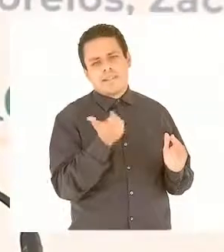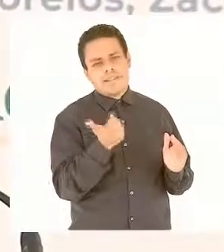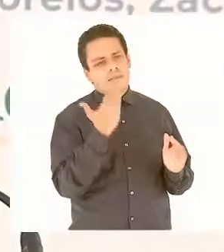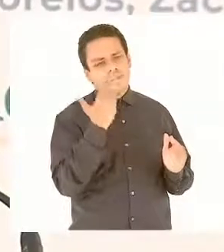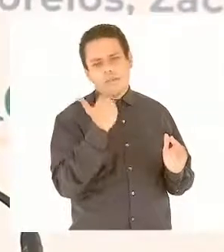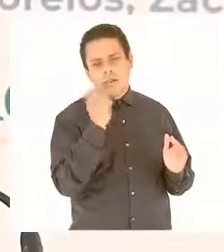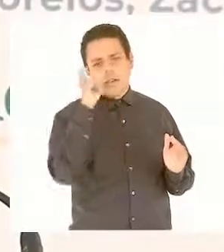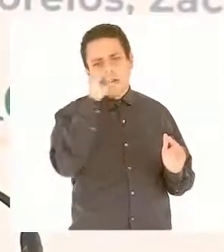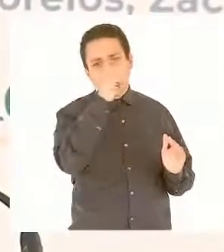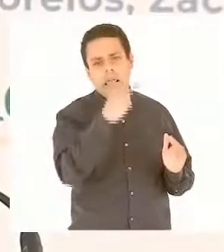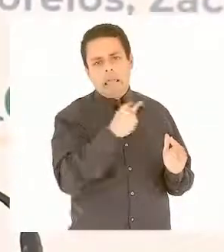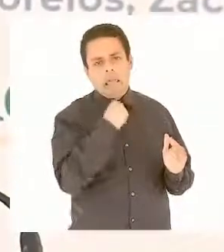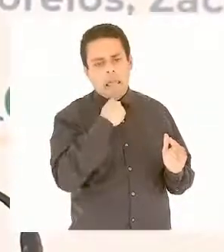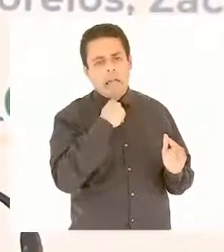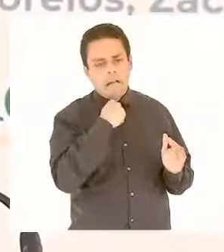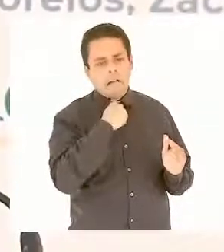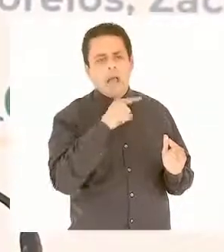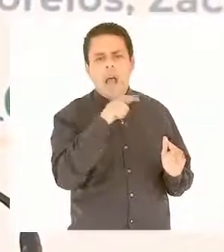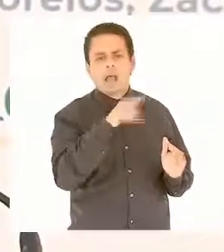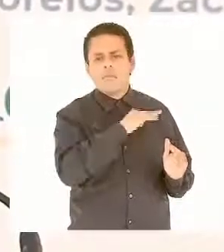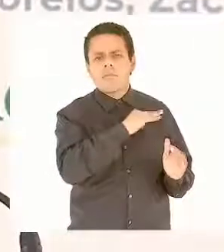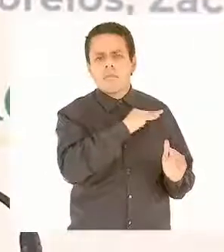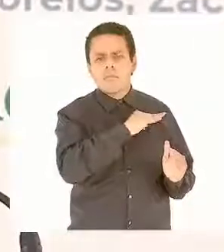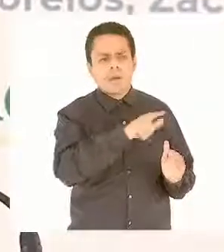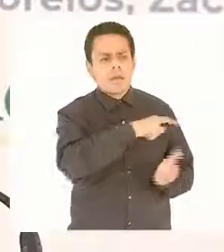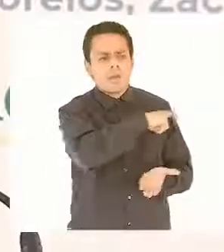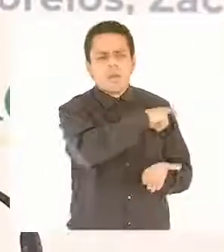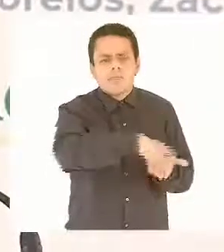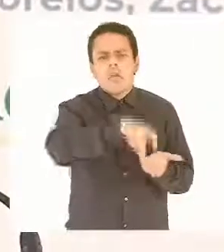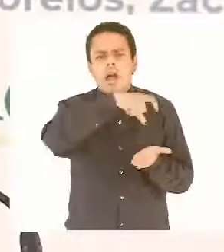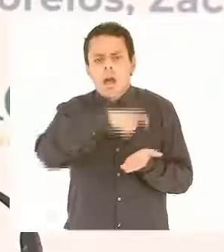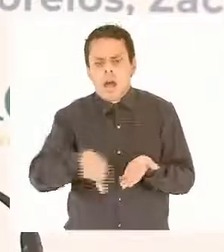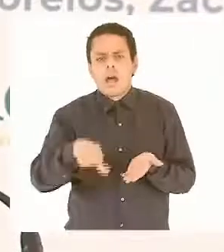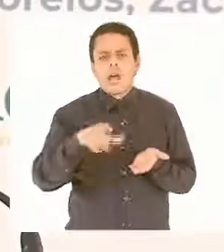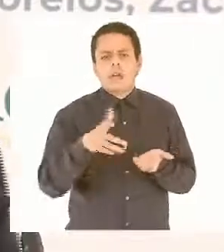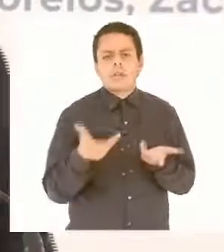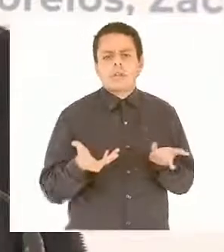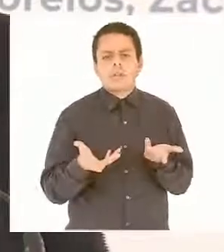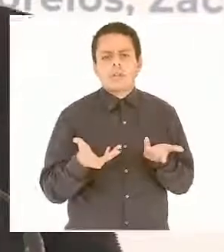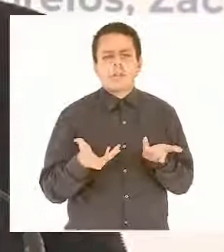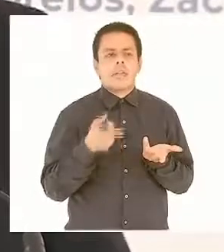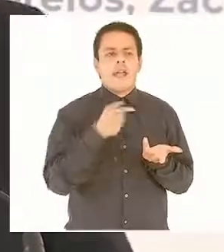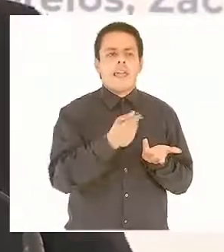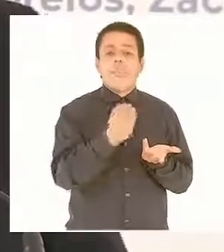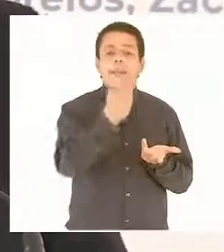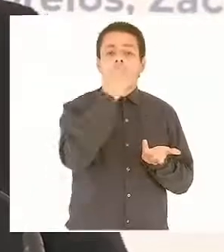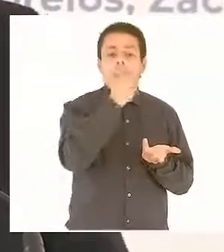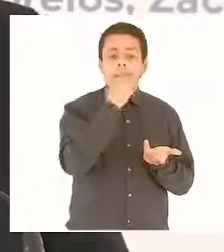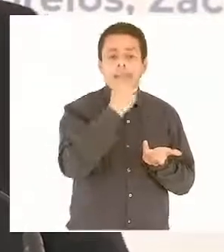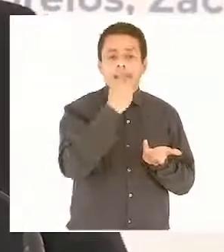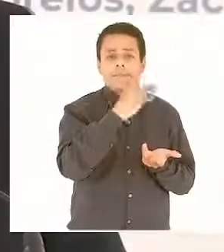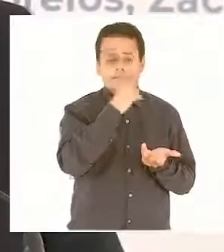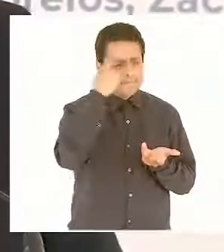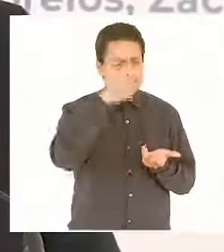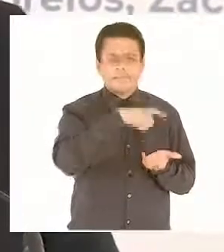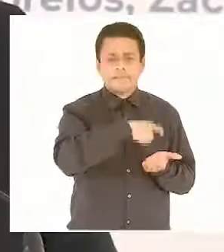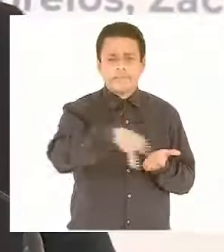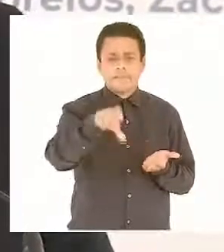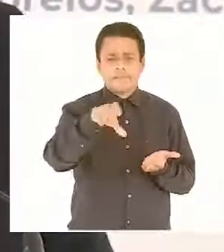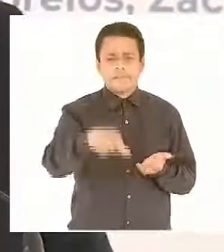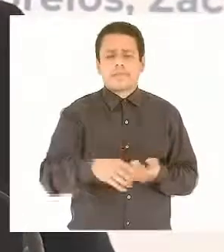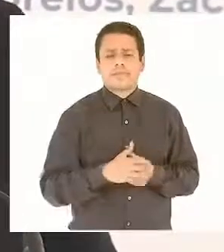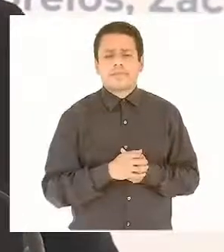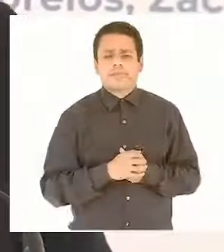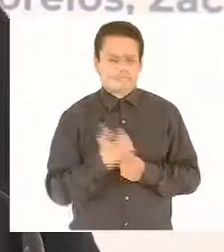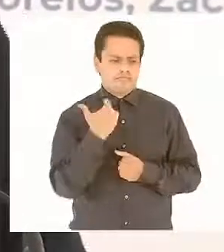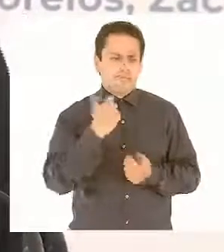nuestro país. Ahí se están distribuyendo alimentos